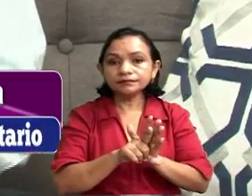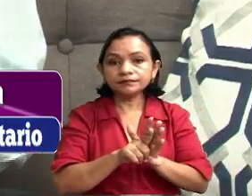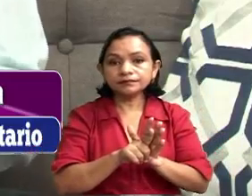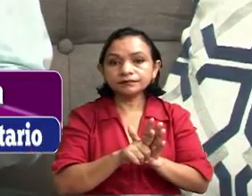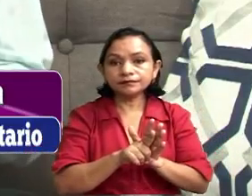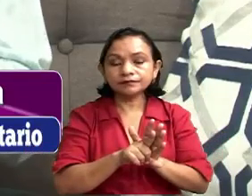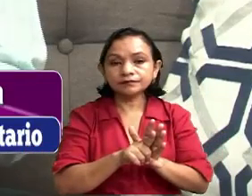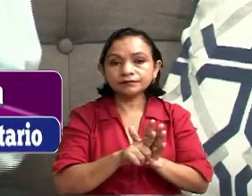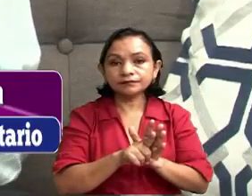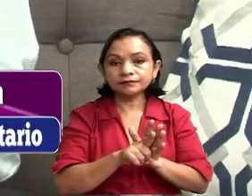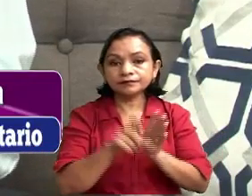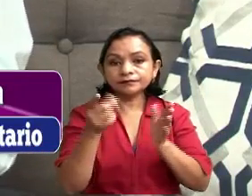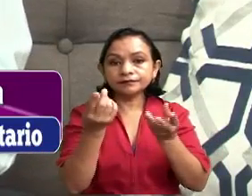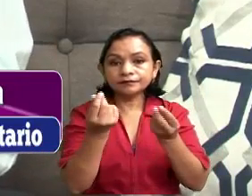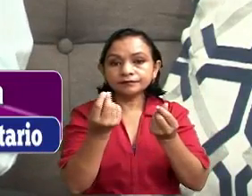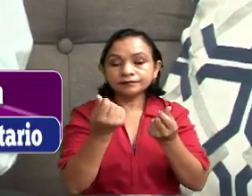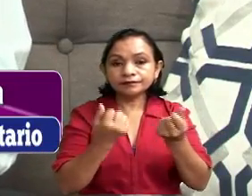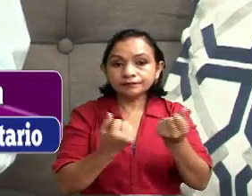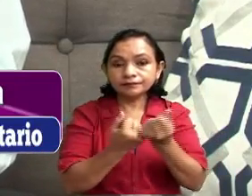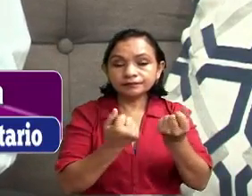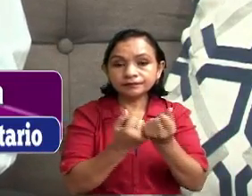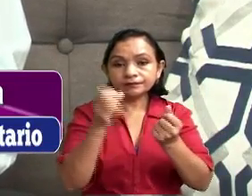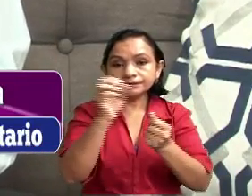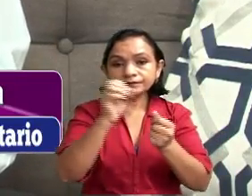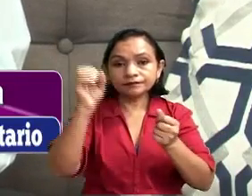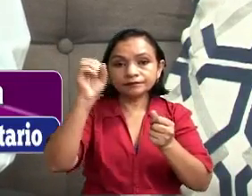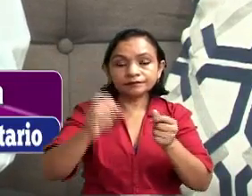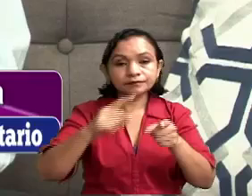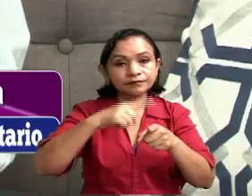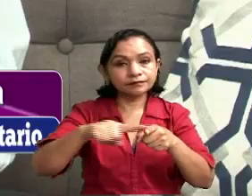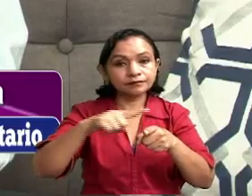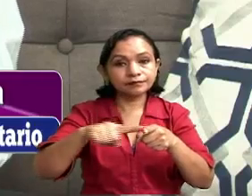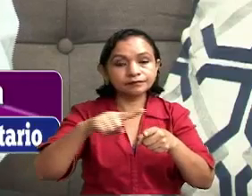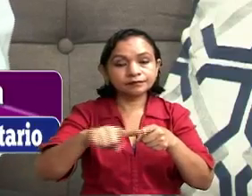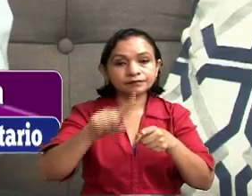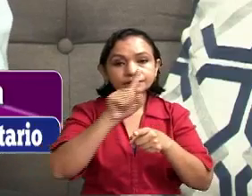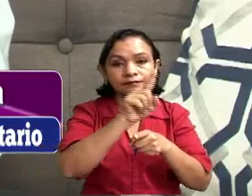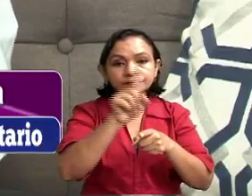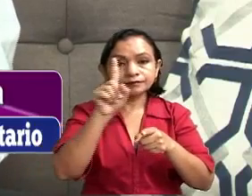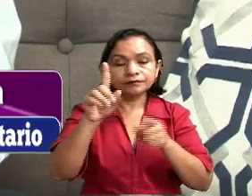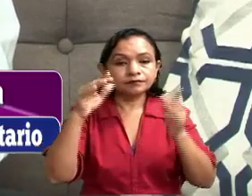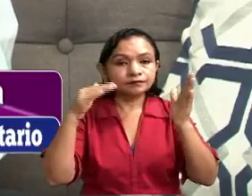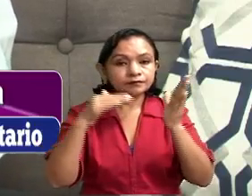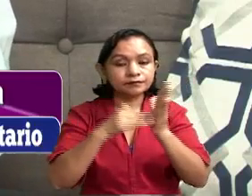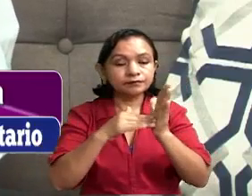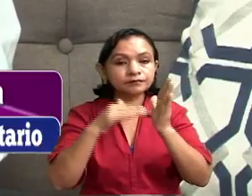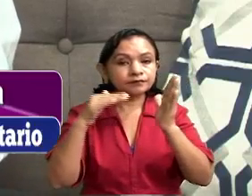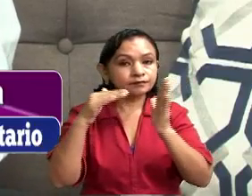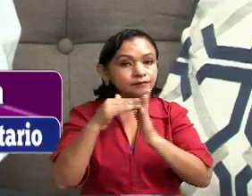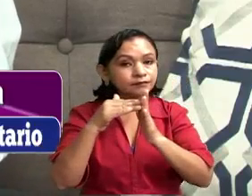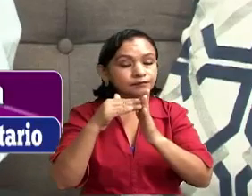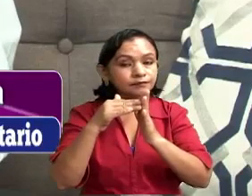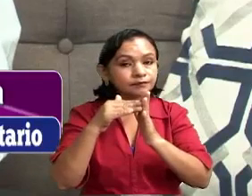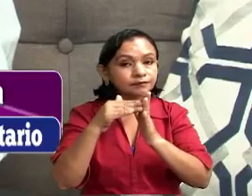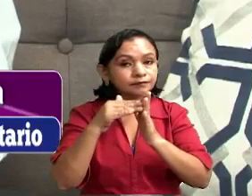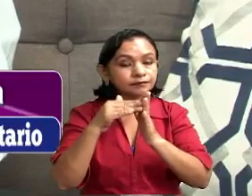el hueco a financiar con la Ley de Concertación Tributaria era de 11 mil y pico millones de córdobas.